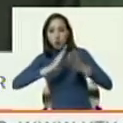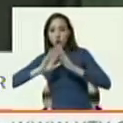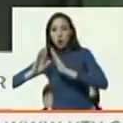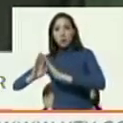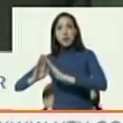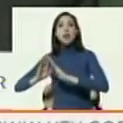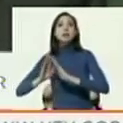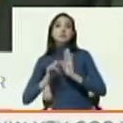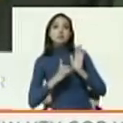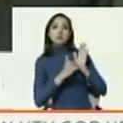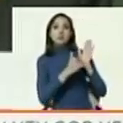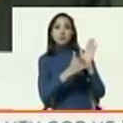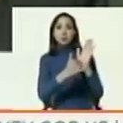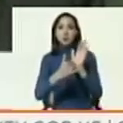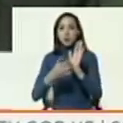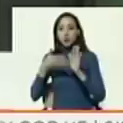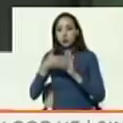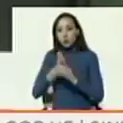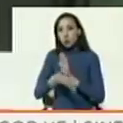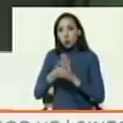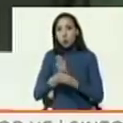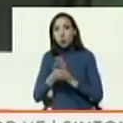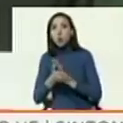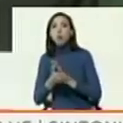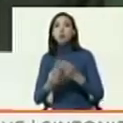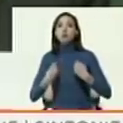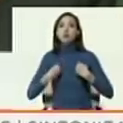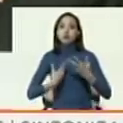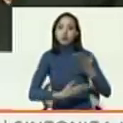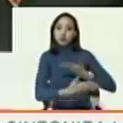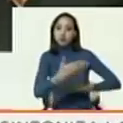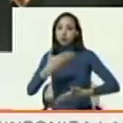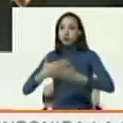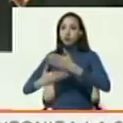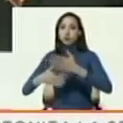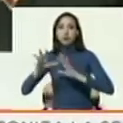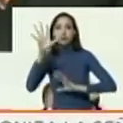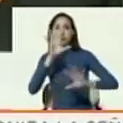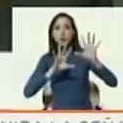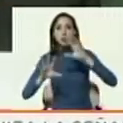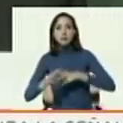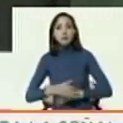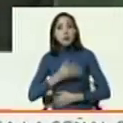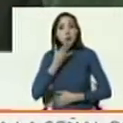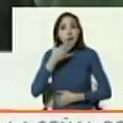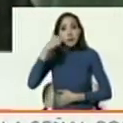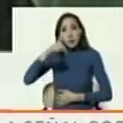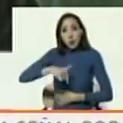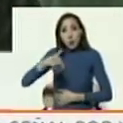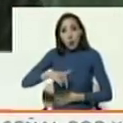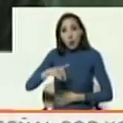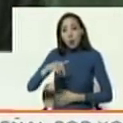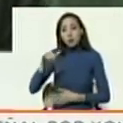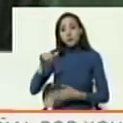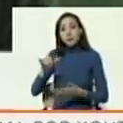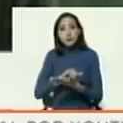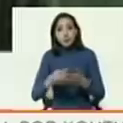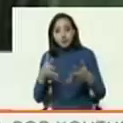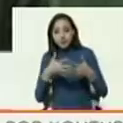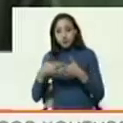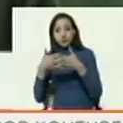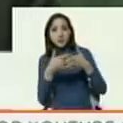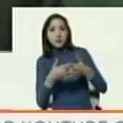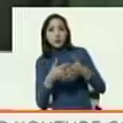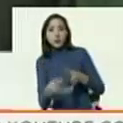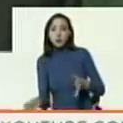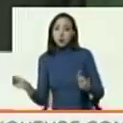muchas áreas de la convivencia internacional. Hoy, por ejemplo, pretende Washington revivir la vetusta e